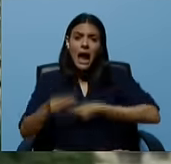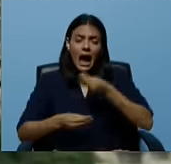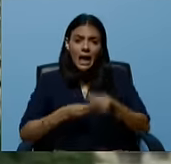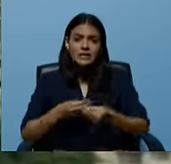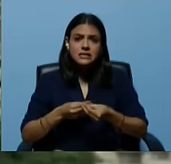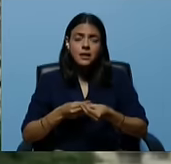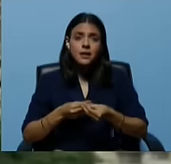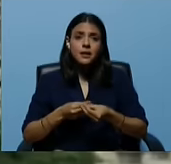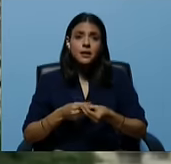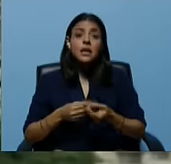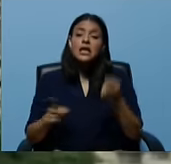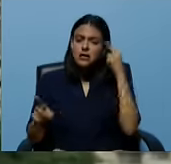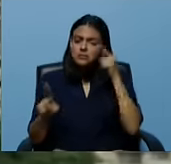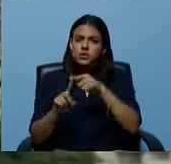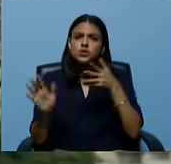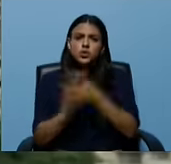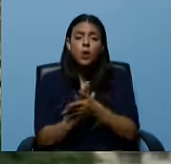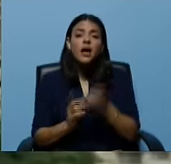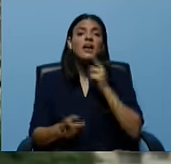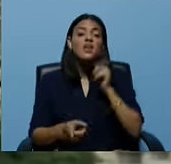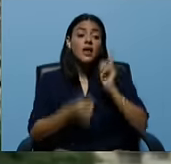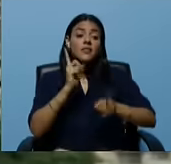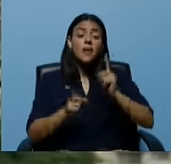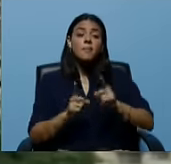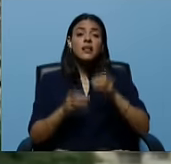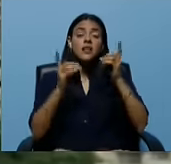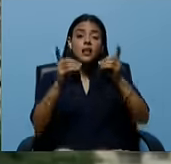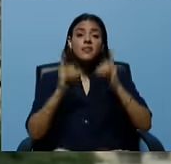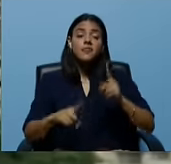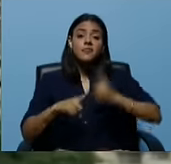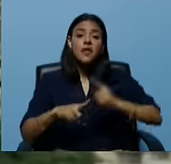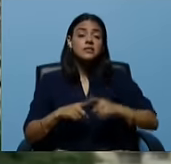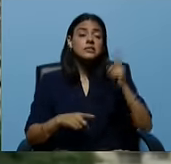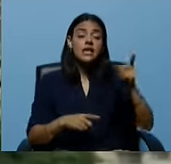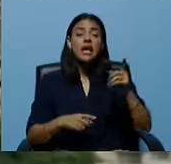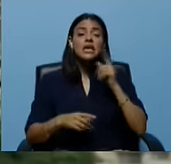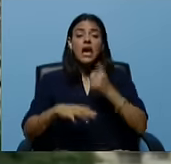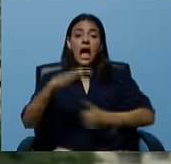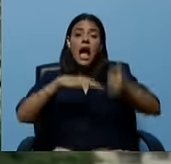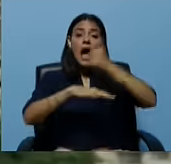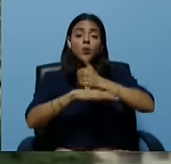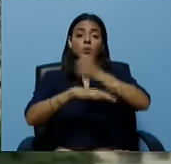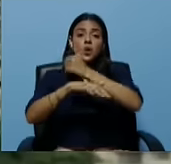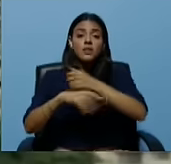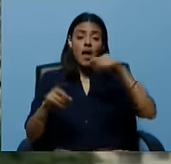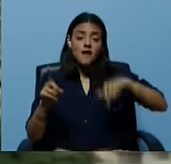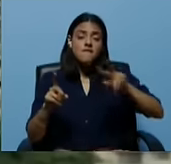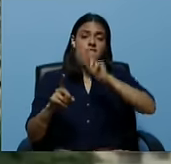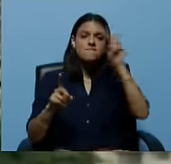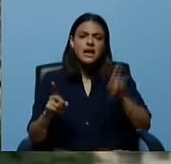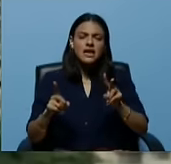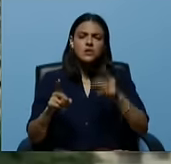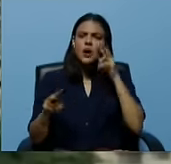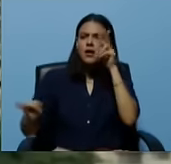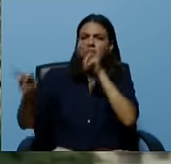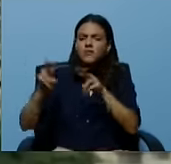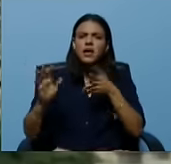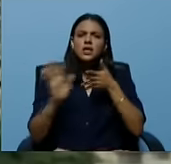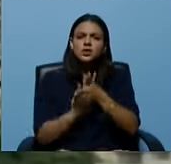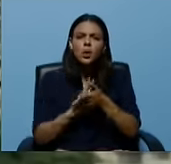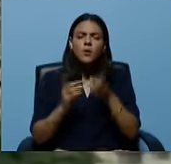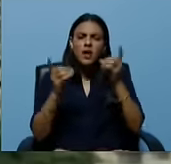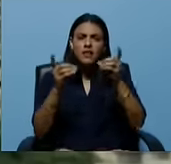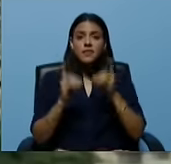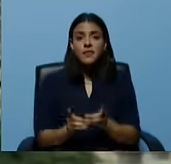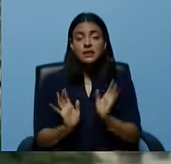sobre eso, bueno, ya dependerá pues de las autoridades venezolanas adoptar o no lo correspondiente, pero